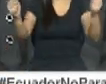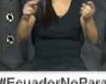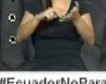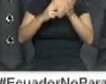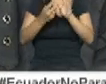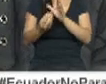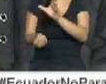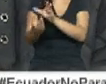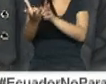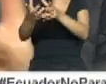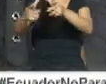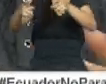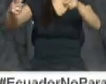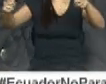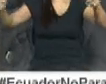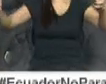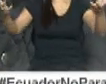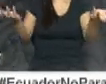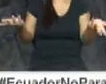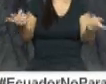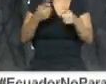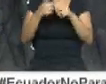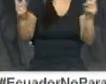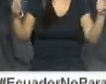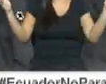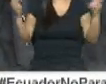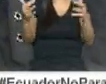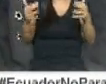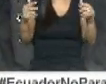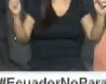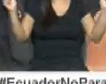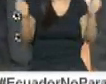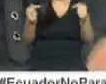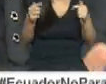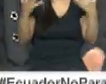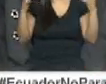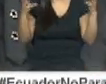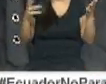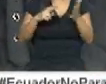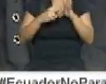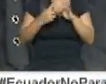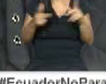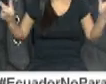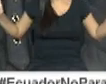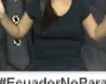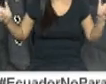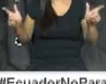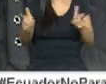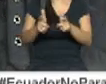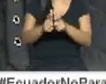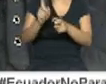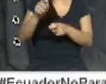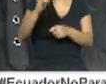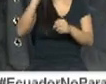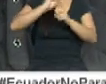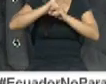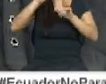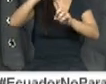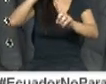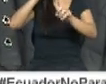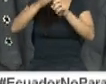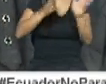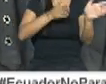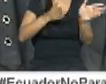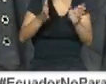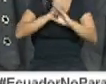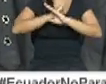Fuerza Armada. Si tenemos Fuerza Armada, debemos pensar en hipótesis de conflicto. Y eso debe un poco orientar un poco la política de defensa